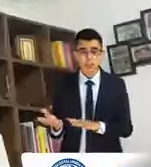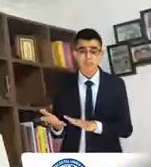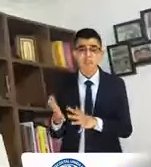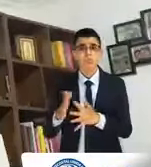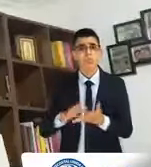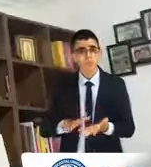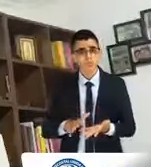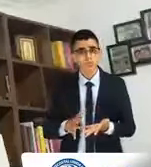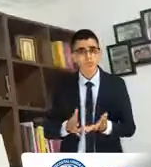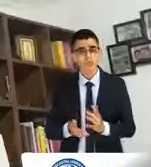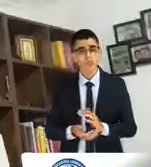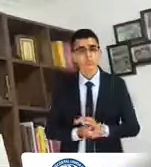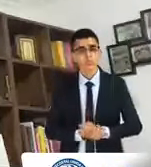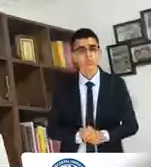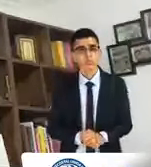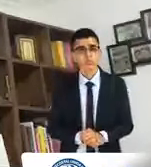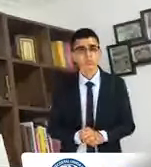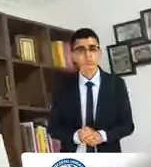Así que ella quedó